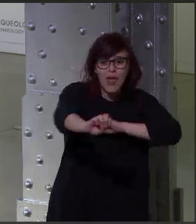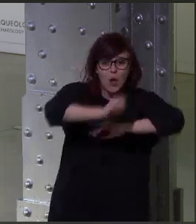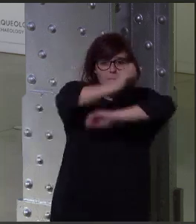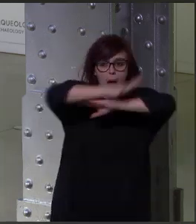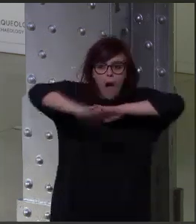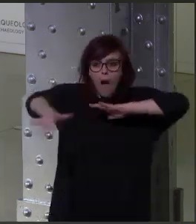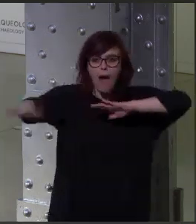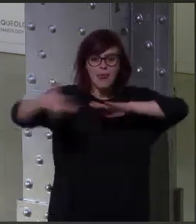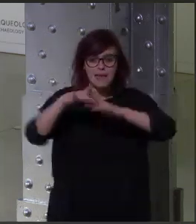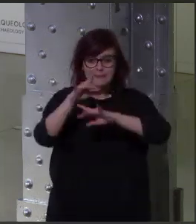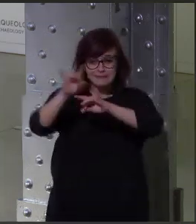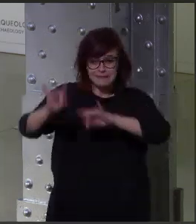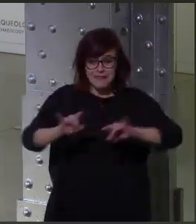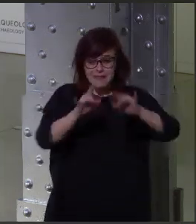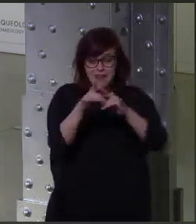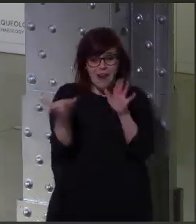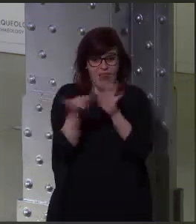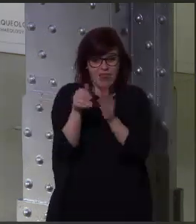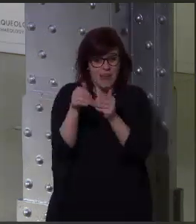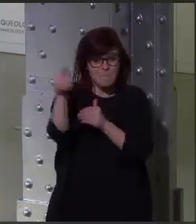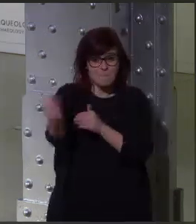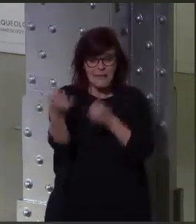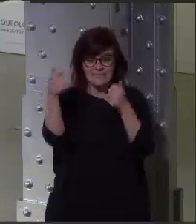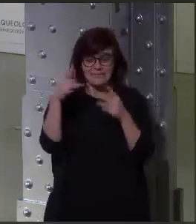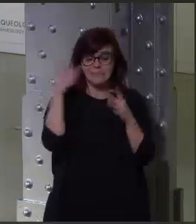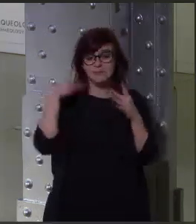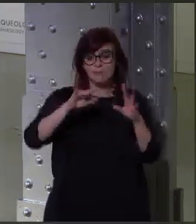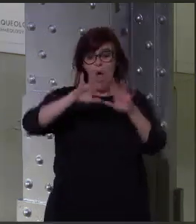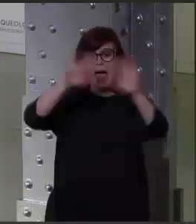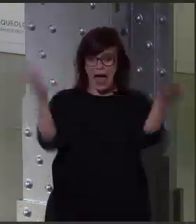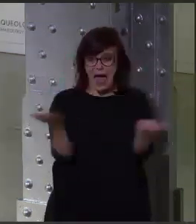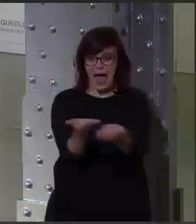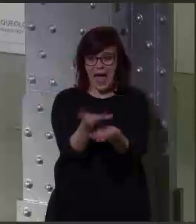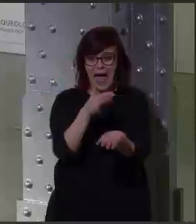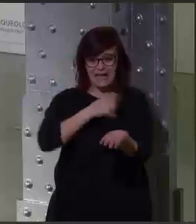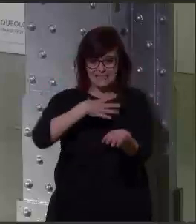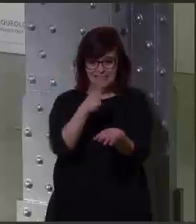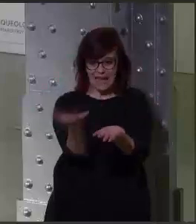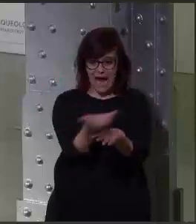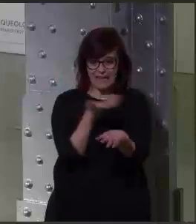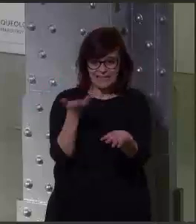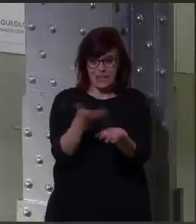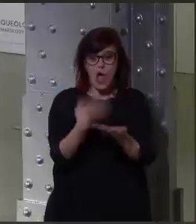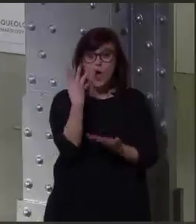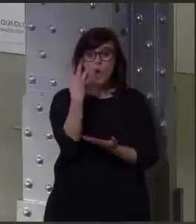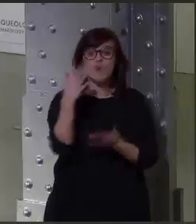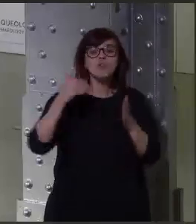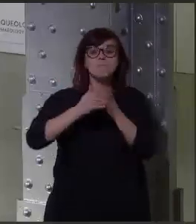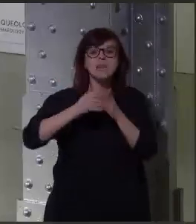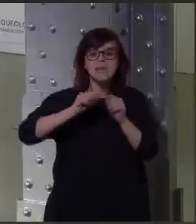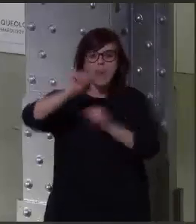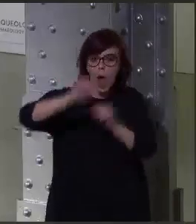mar. El continente más cercano es la Antártida, que lo podéis ver abajo, y estaba a unos 4.000 kilómetros